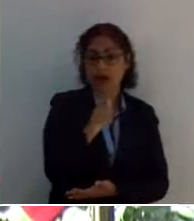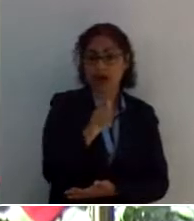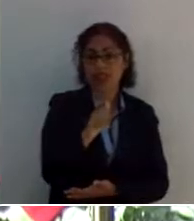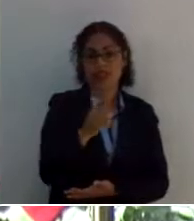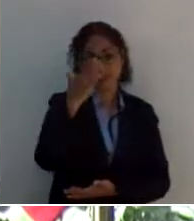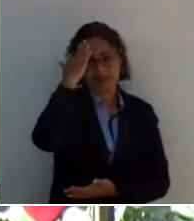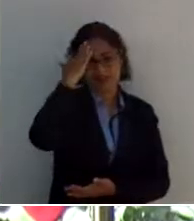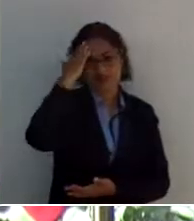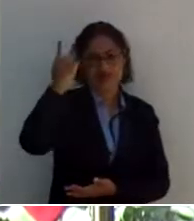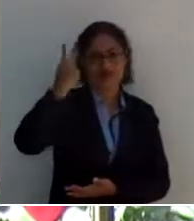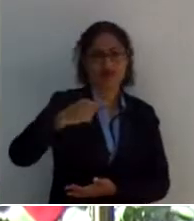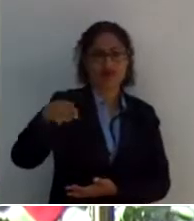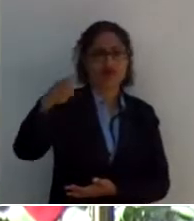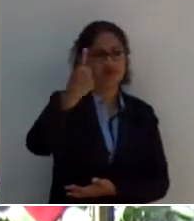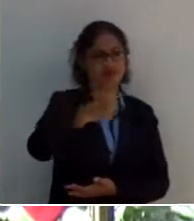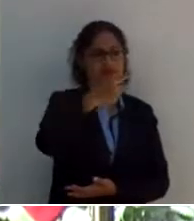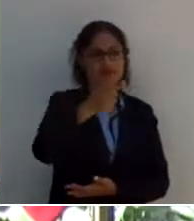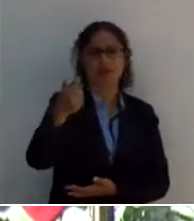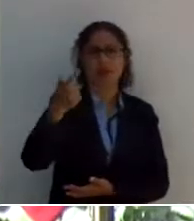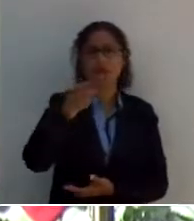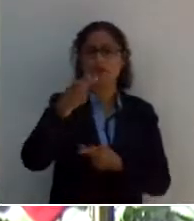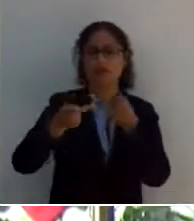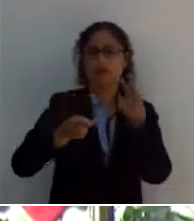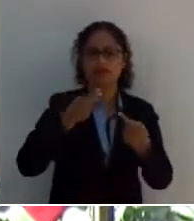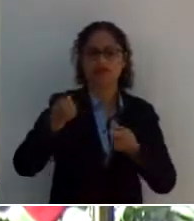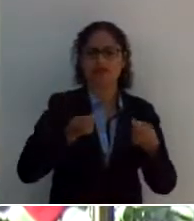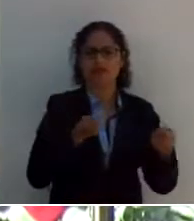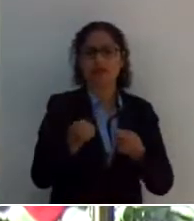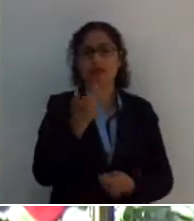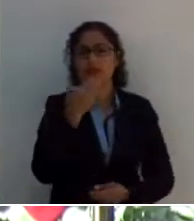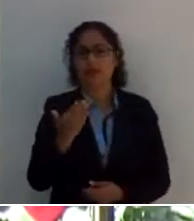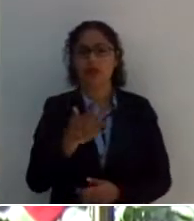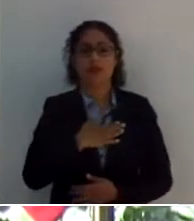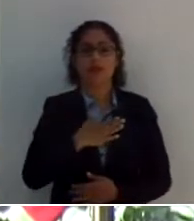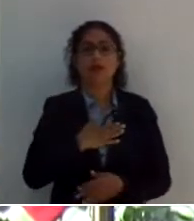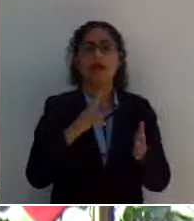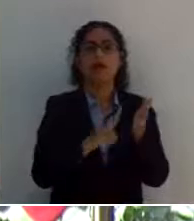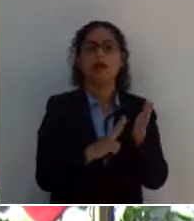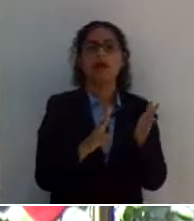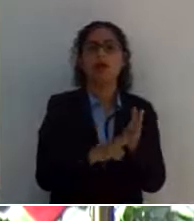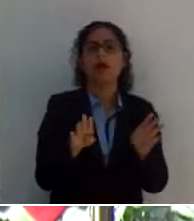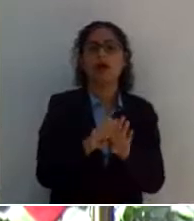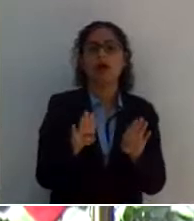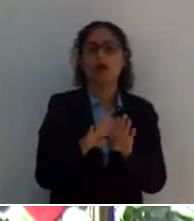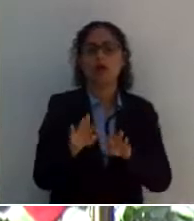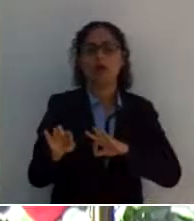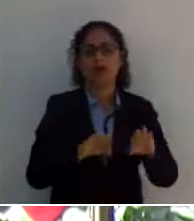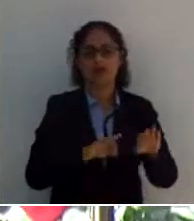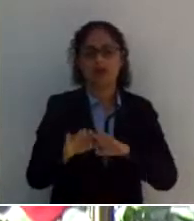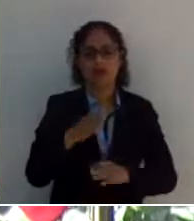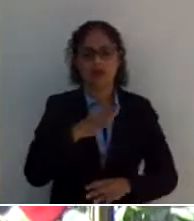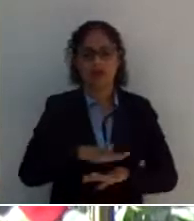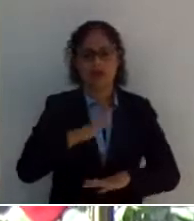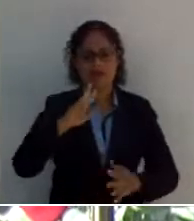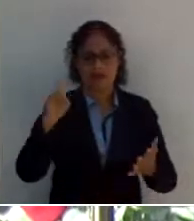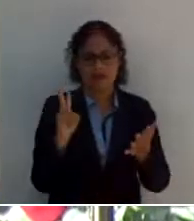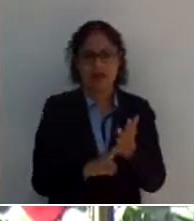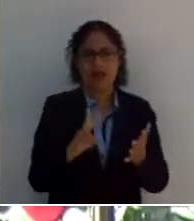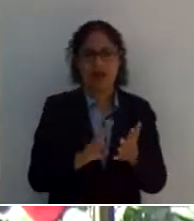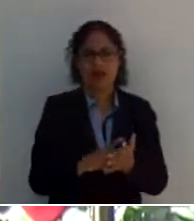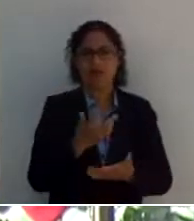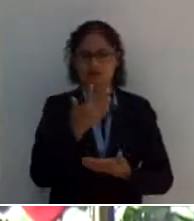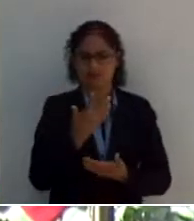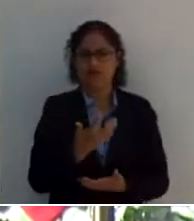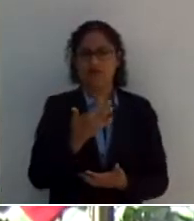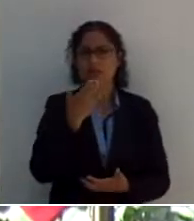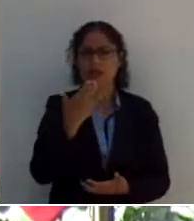mandos, quienes se encuentran aquí presentes. Nuestro valor se traduce en llevar a cabo el trabajo con valentía, con decisión y